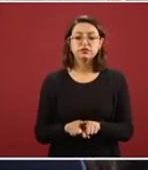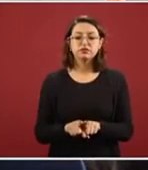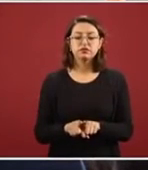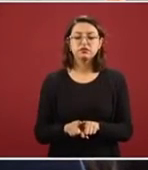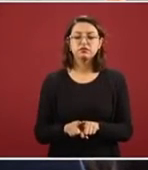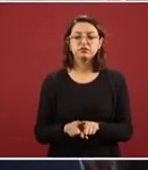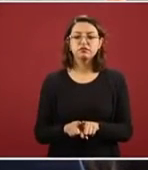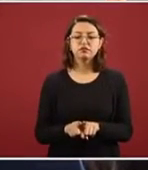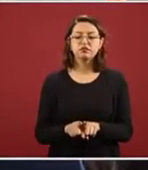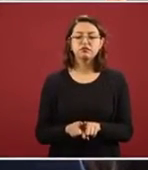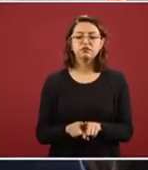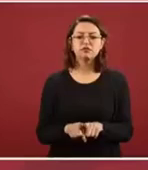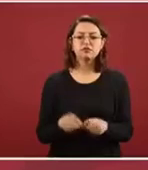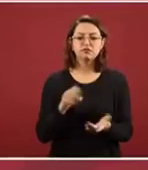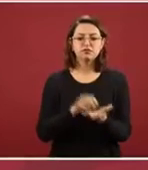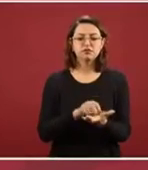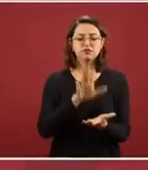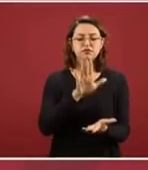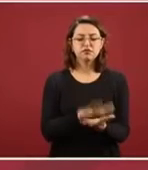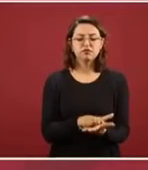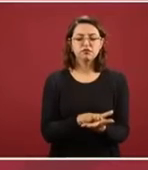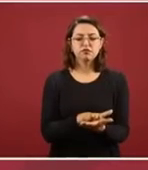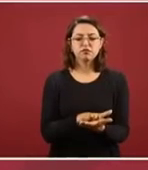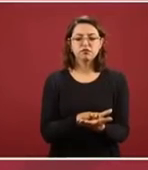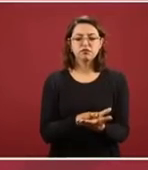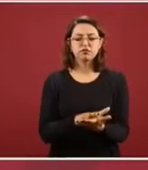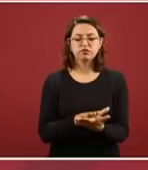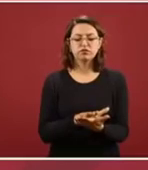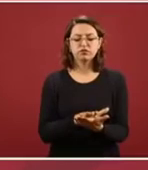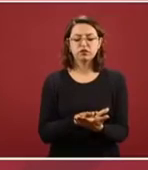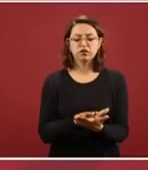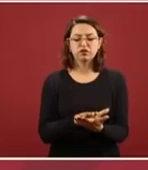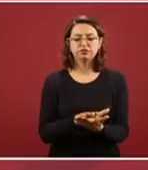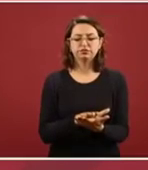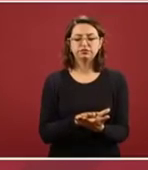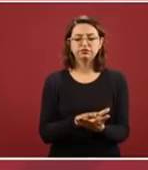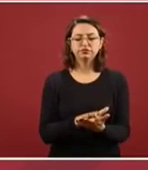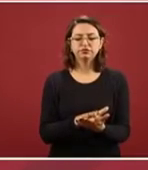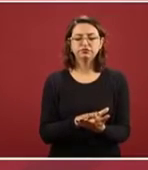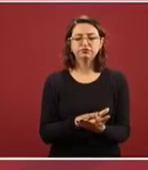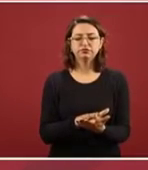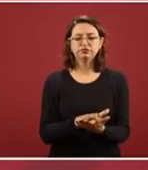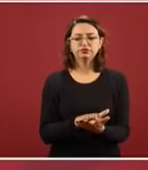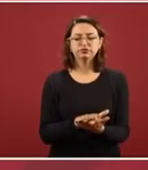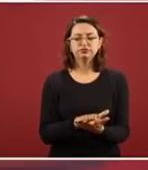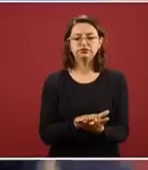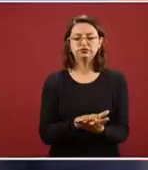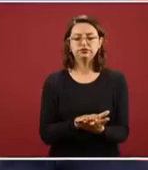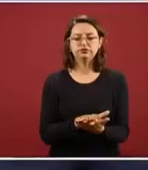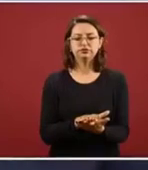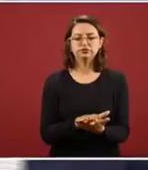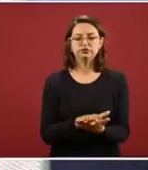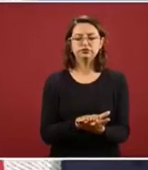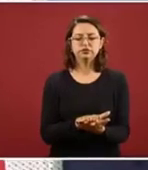reporte de las mesas que se